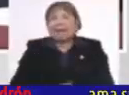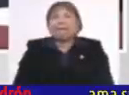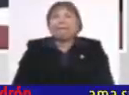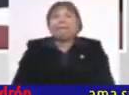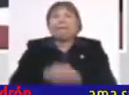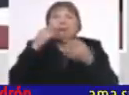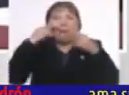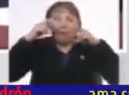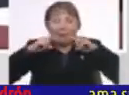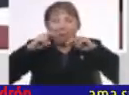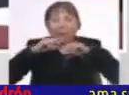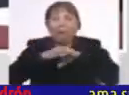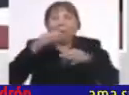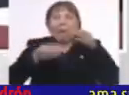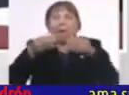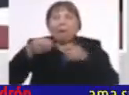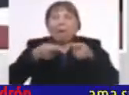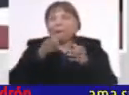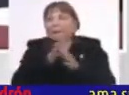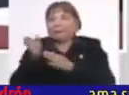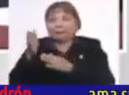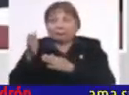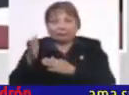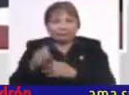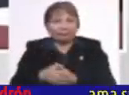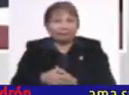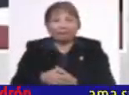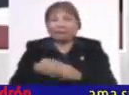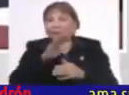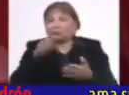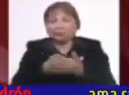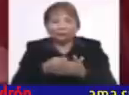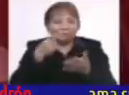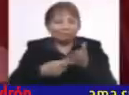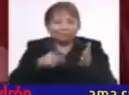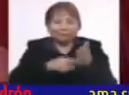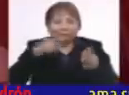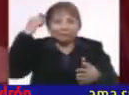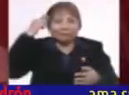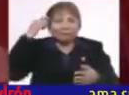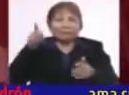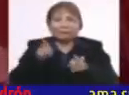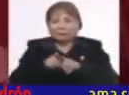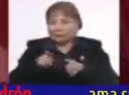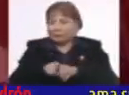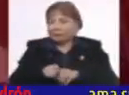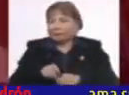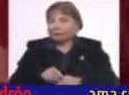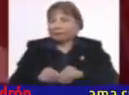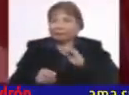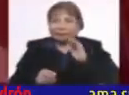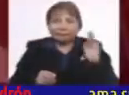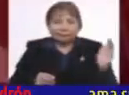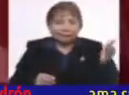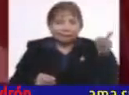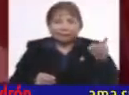las investigaciones jurisdiccionales van por un lado y todos los cuestionamientos políticos también y por